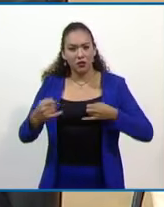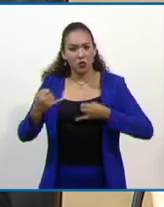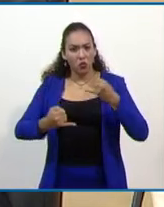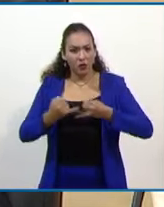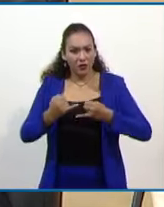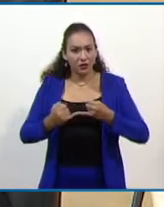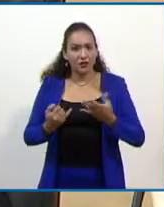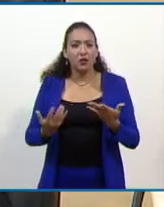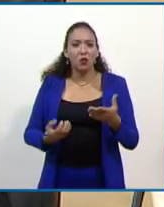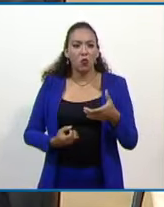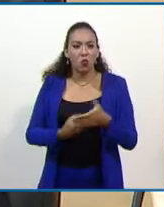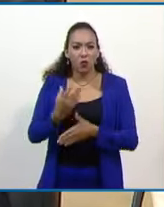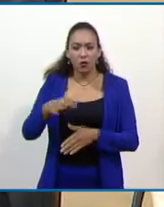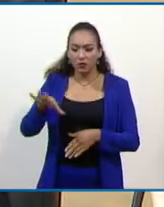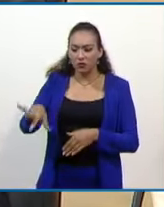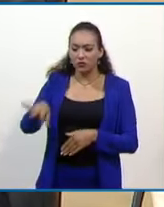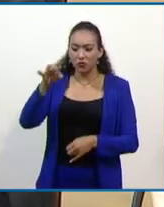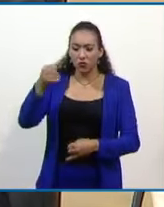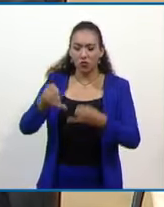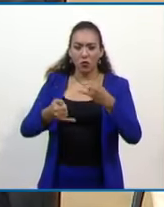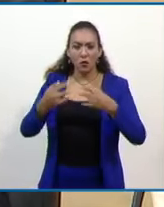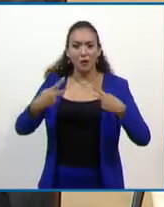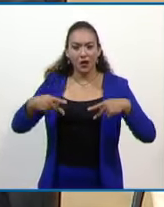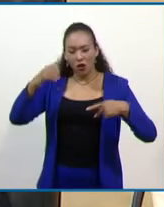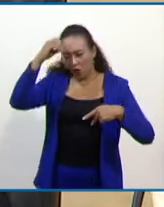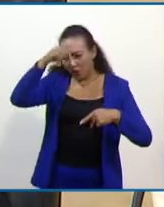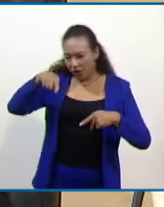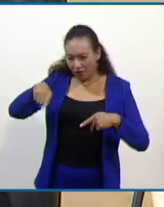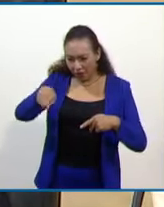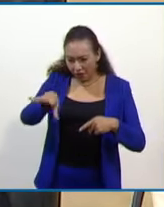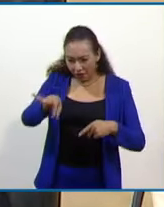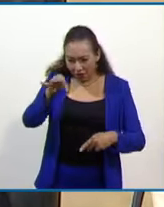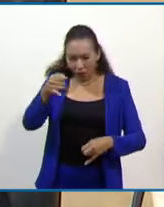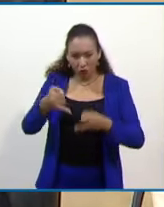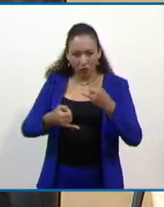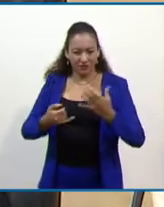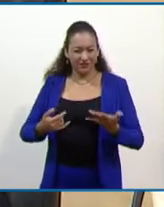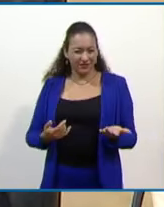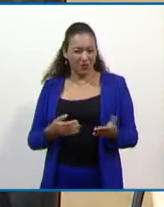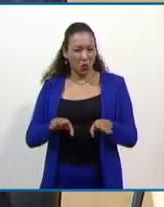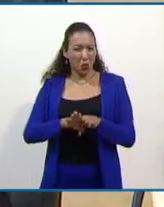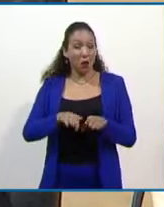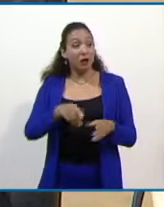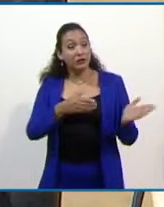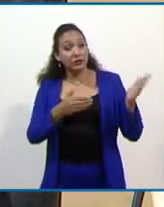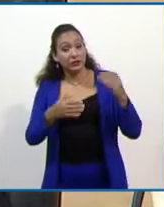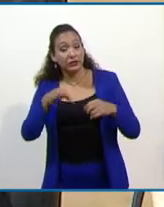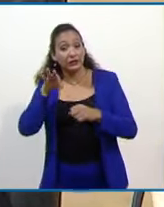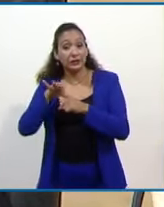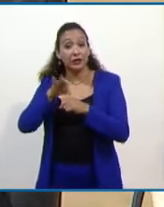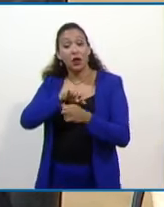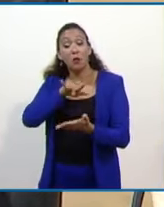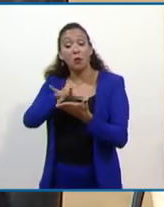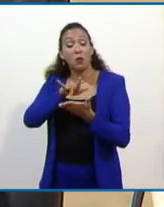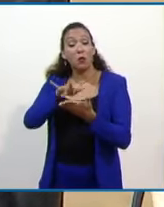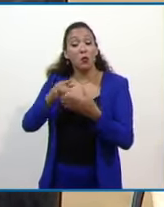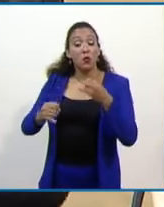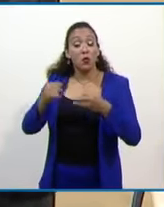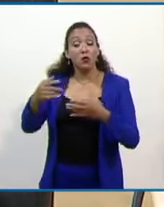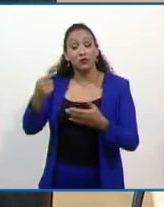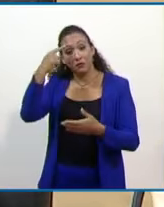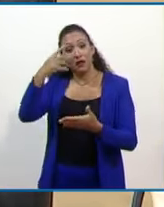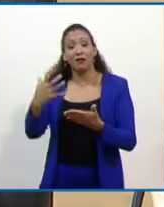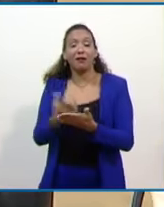que emitir fallos que resulten populares para atraer el voto y hacer propaganda de alguna manera para ganarse